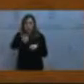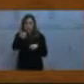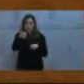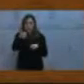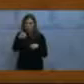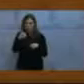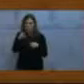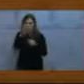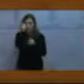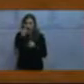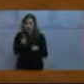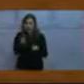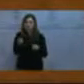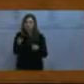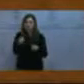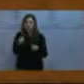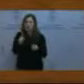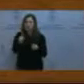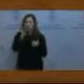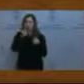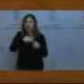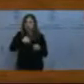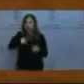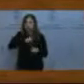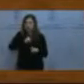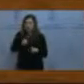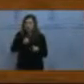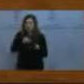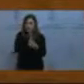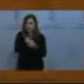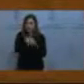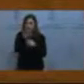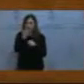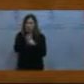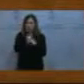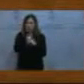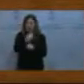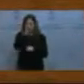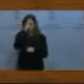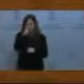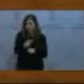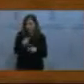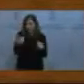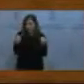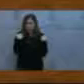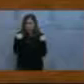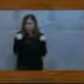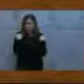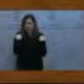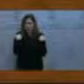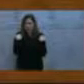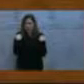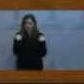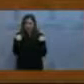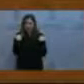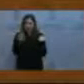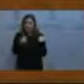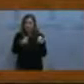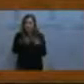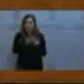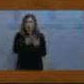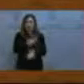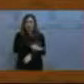sino por un ejercicio de responsabilidad y admitiendo al Gobierno, evidentemente, unas peticiones mínimas que